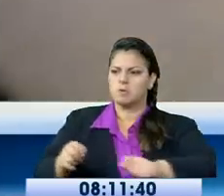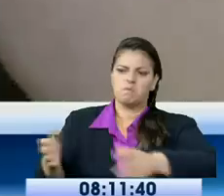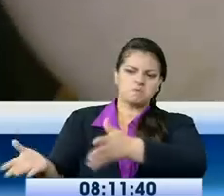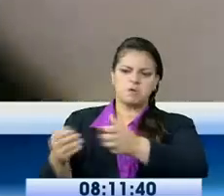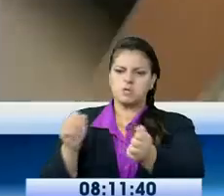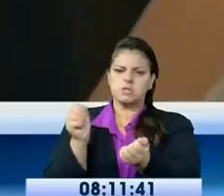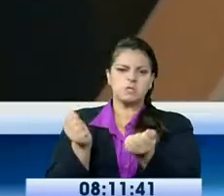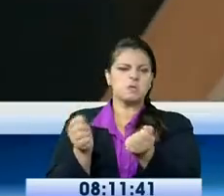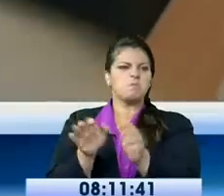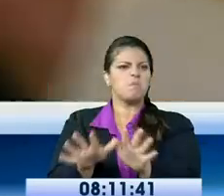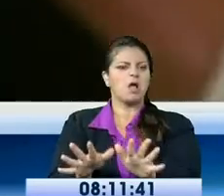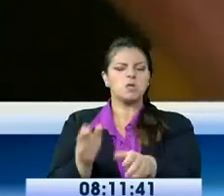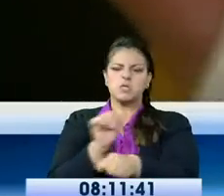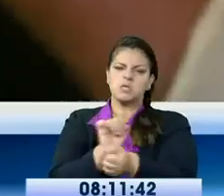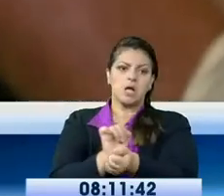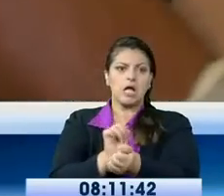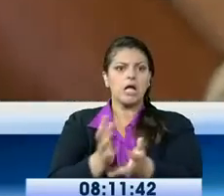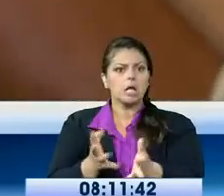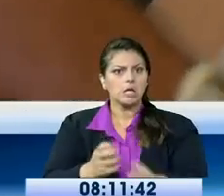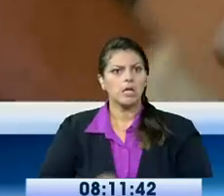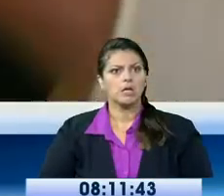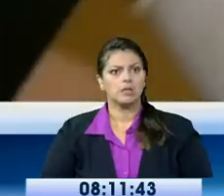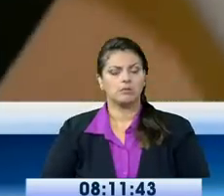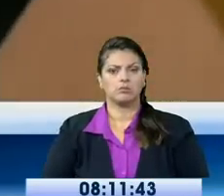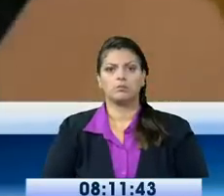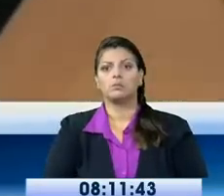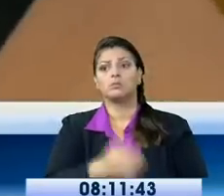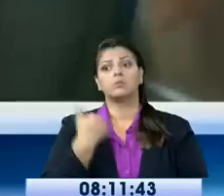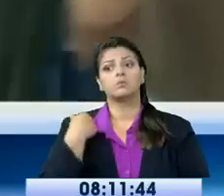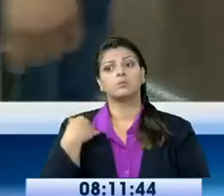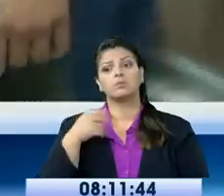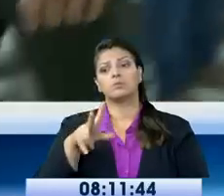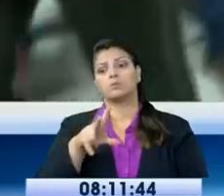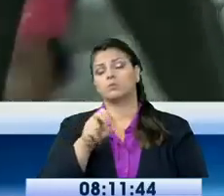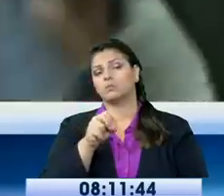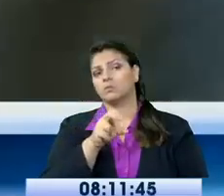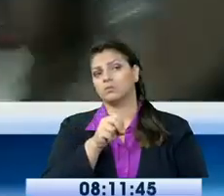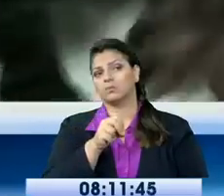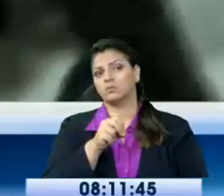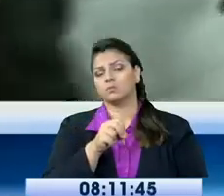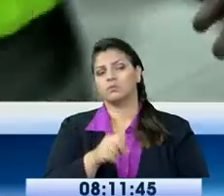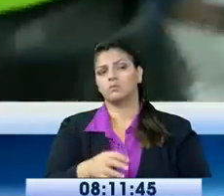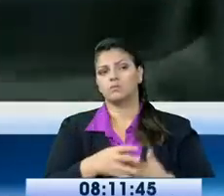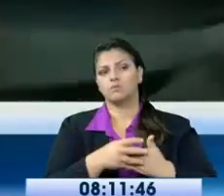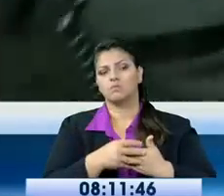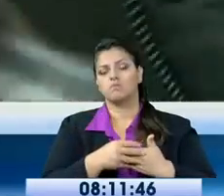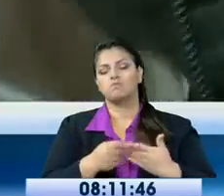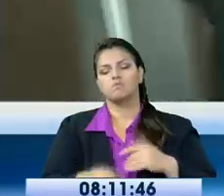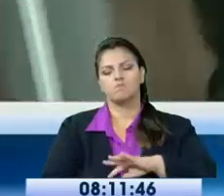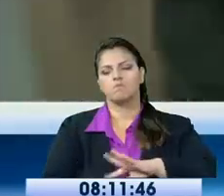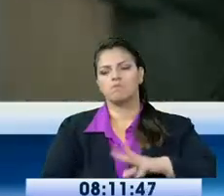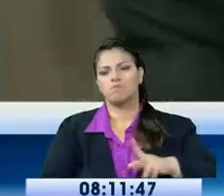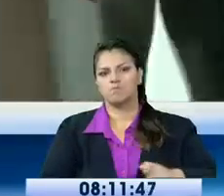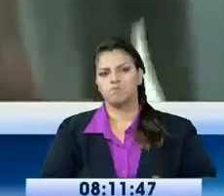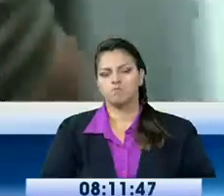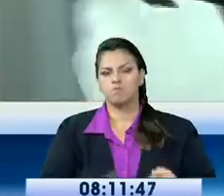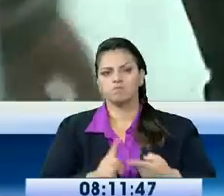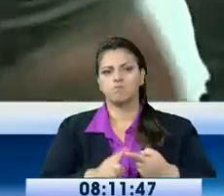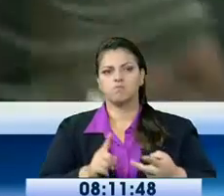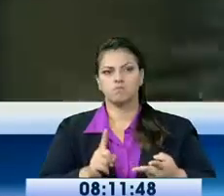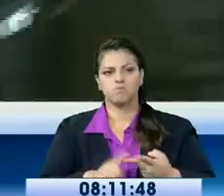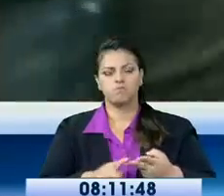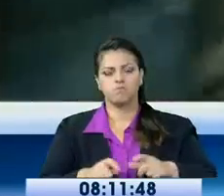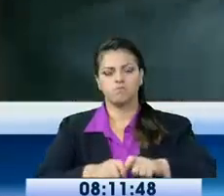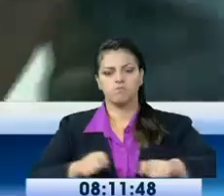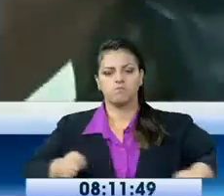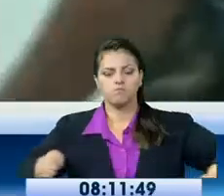como evidencias un arma de fuego, $300 producto del asalto a la avícola, cuerdas y amarras plásticas.